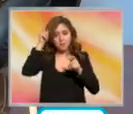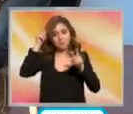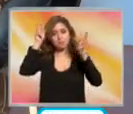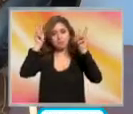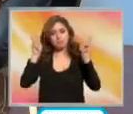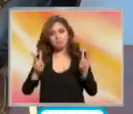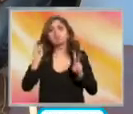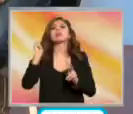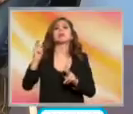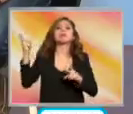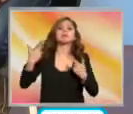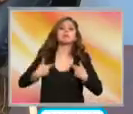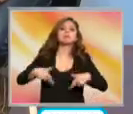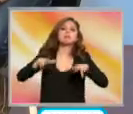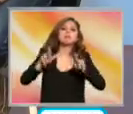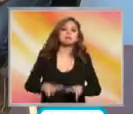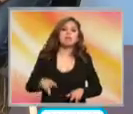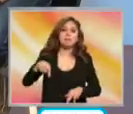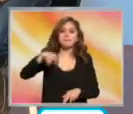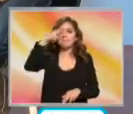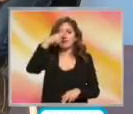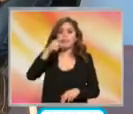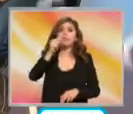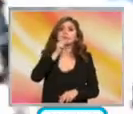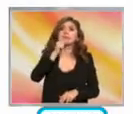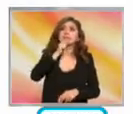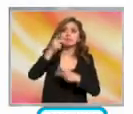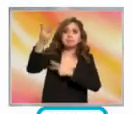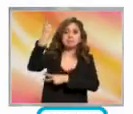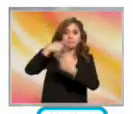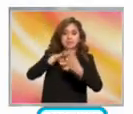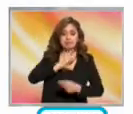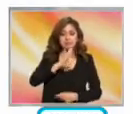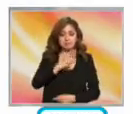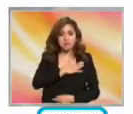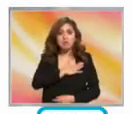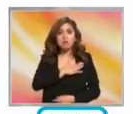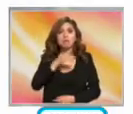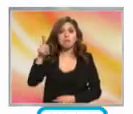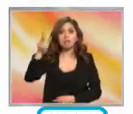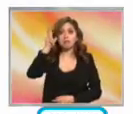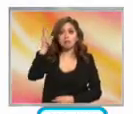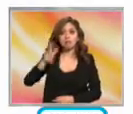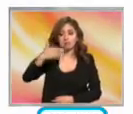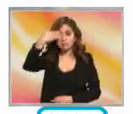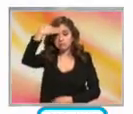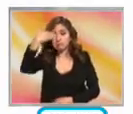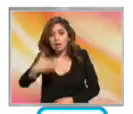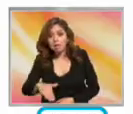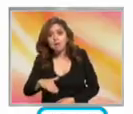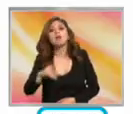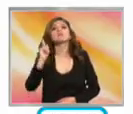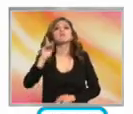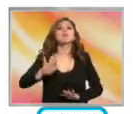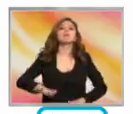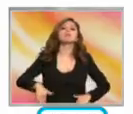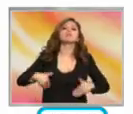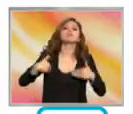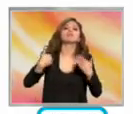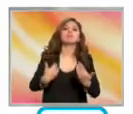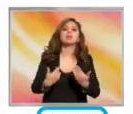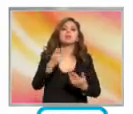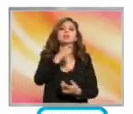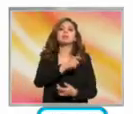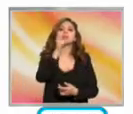algo que nos representa a los mexicanos desde antes de la llegada de los españoles. Entonces Hidalgo, con este conocimiento, pues sale y a la gente le dice,